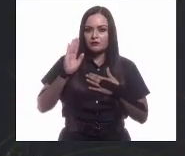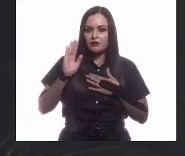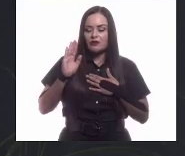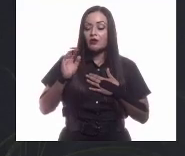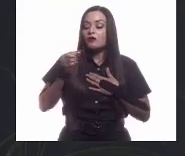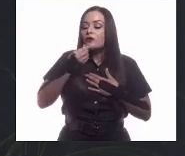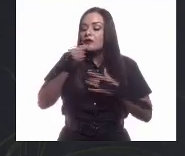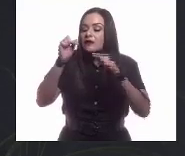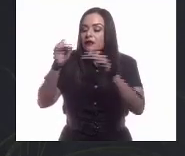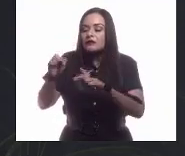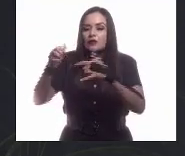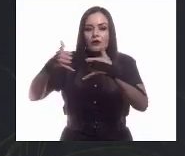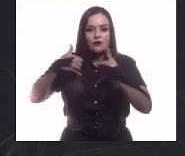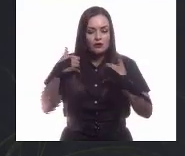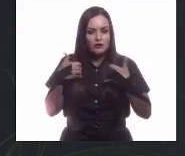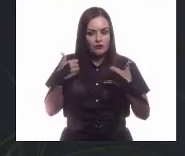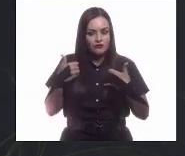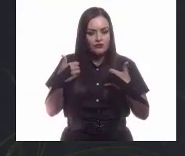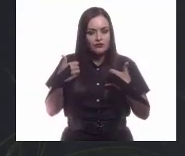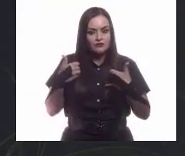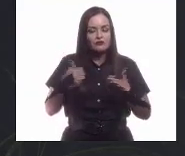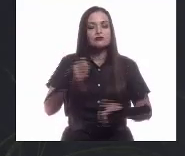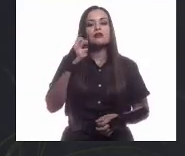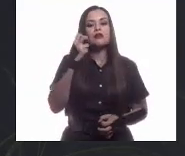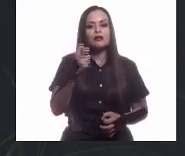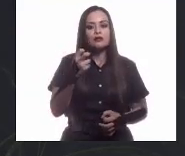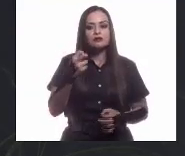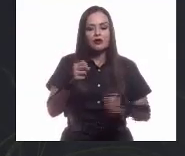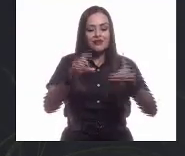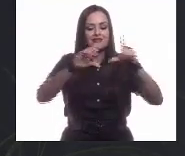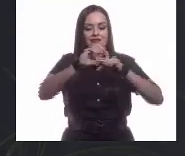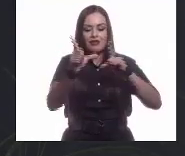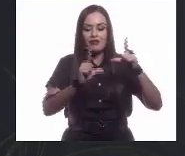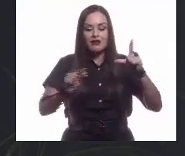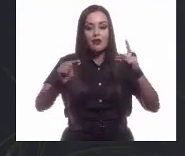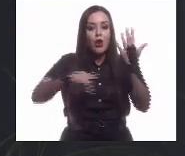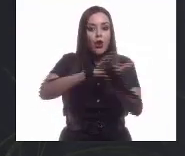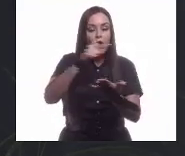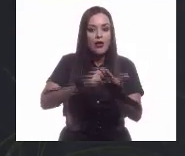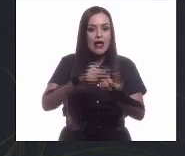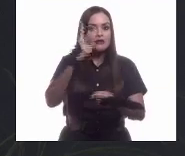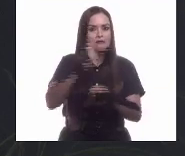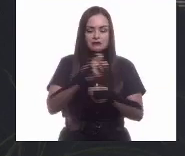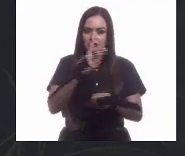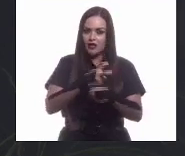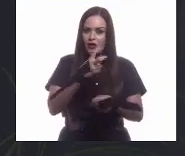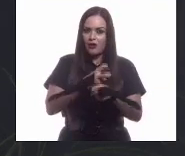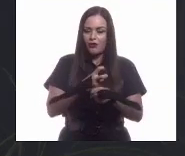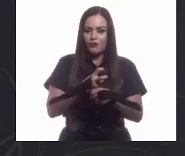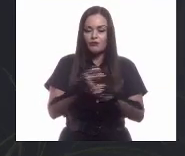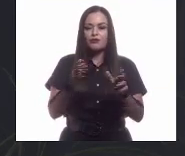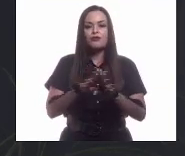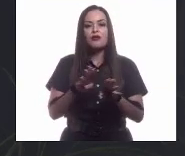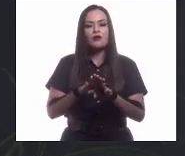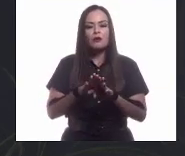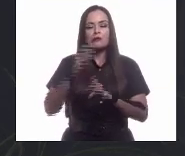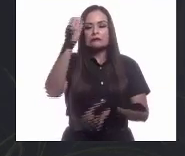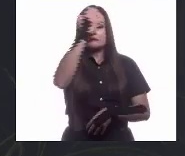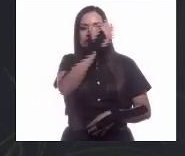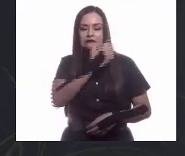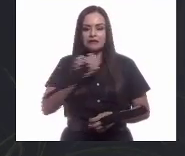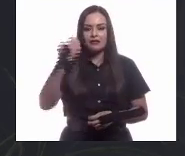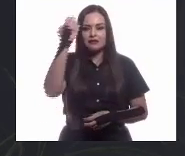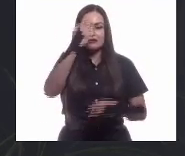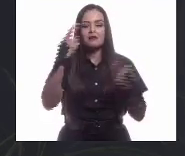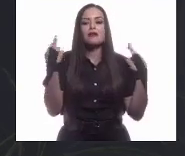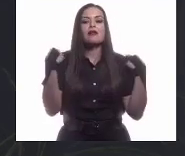la juventud, es que orgullosamente ocupamos el segundo lugar nacional en resultados de evaluación del desempeño